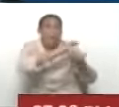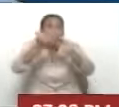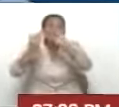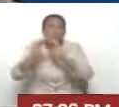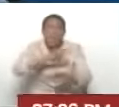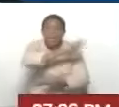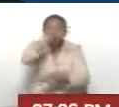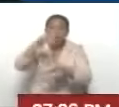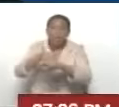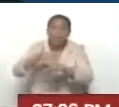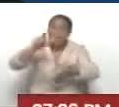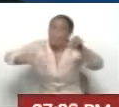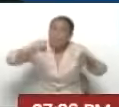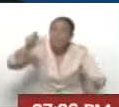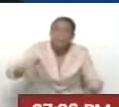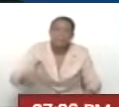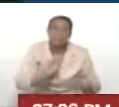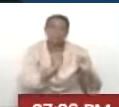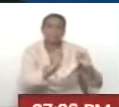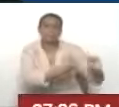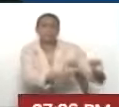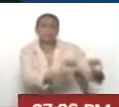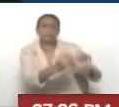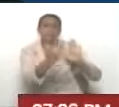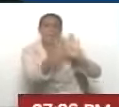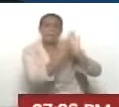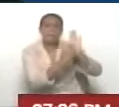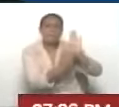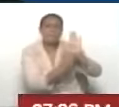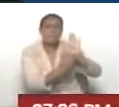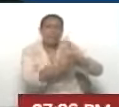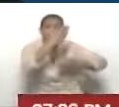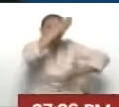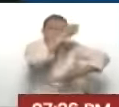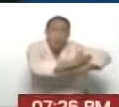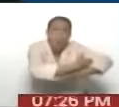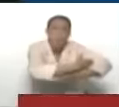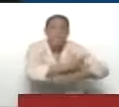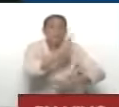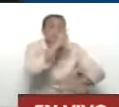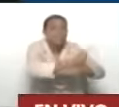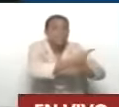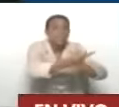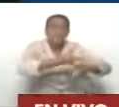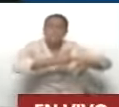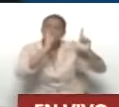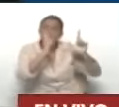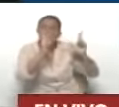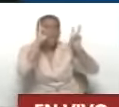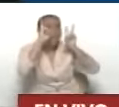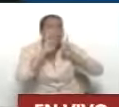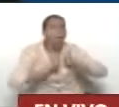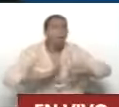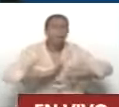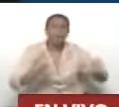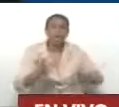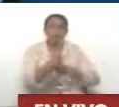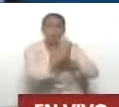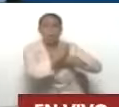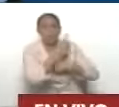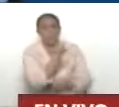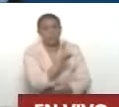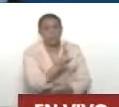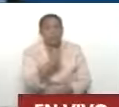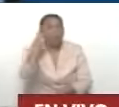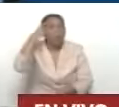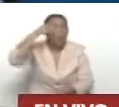de todo el país a las sanciones y la exigencia que se levanten todas las sanciones sobre Venezuela. Hoy por